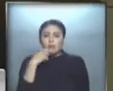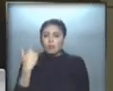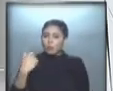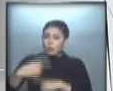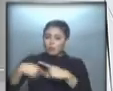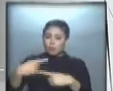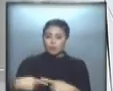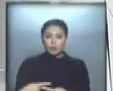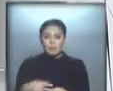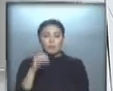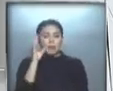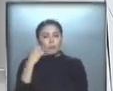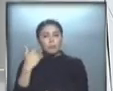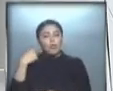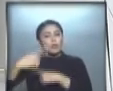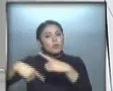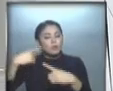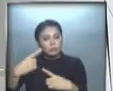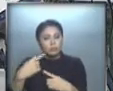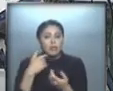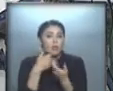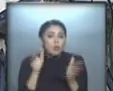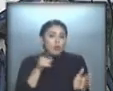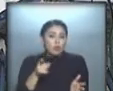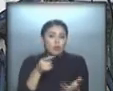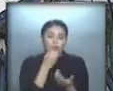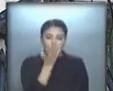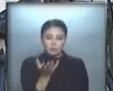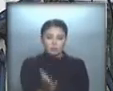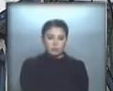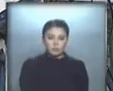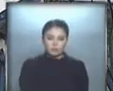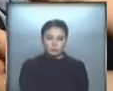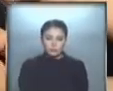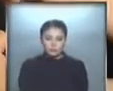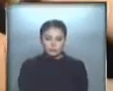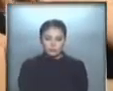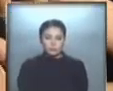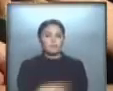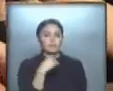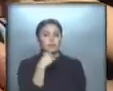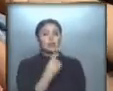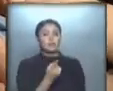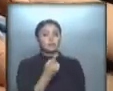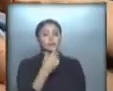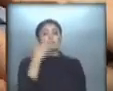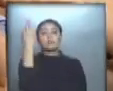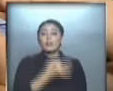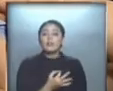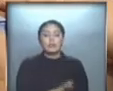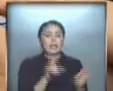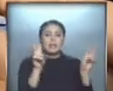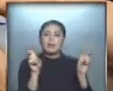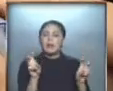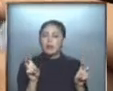rentabilidad, perdón, de falta de sustentabilidad que afecte a la libertad de expresión. ¿Qué será ya certidumbre definitiva sobre un